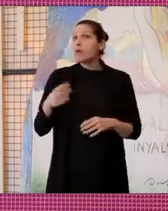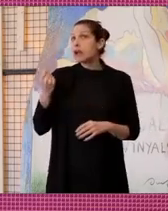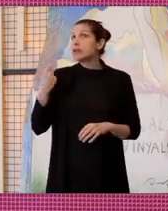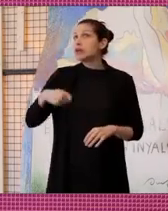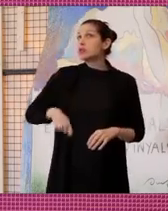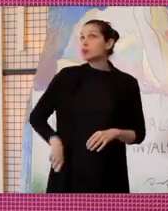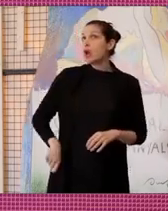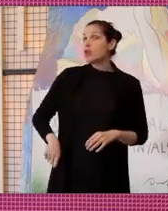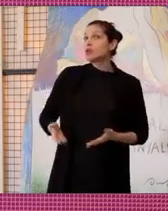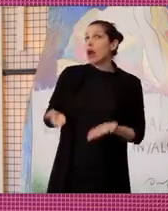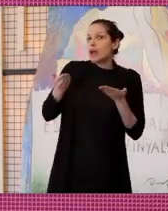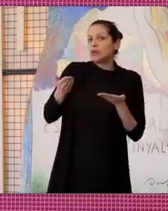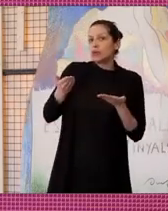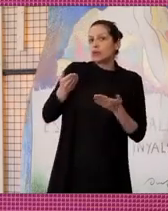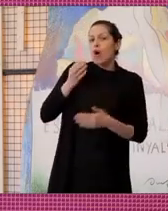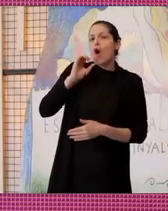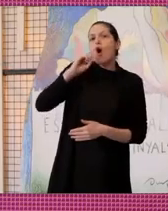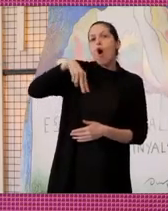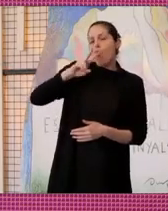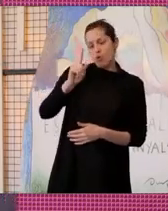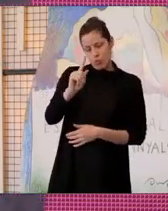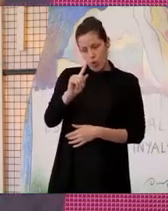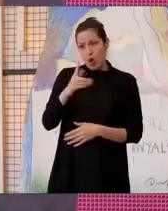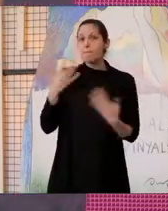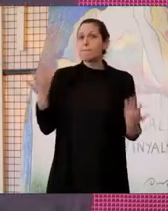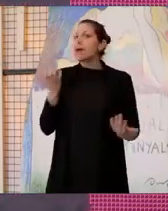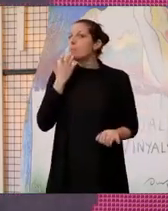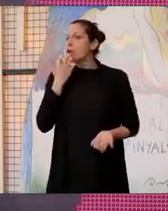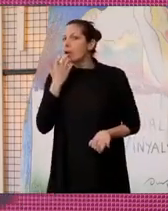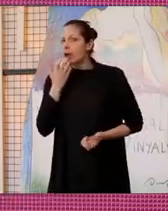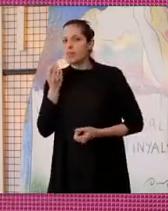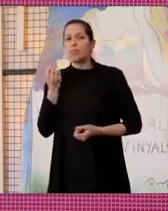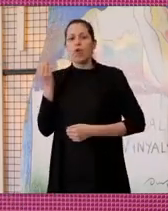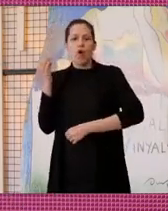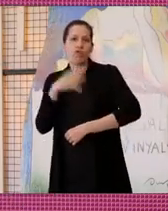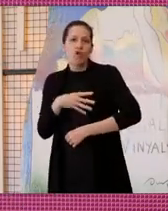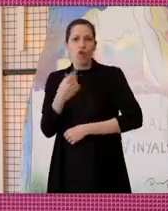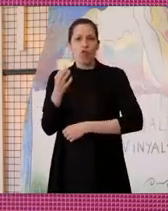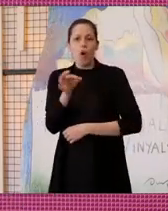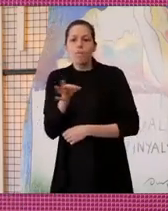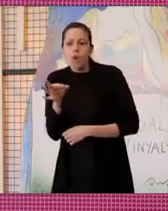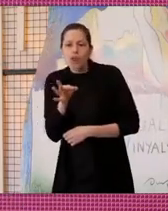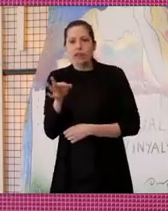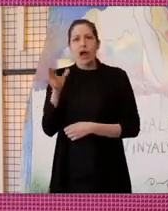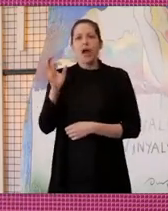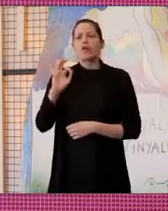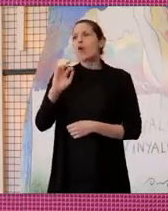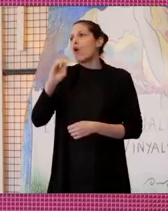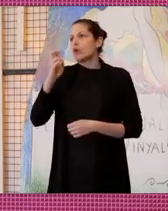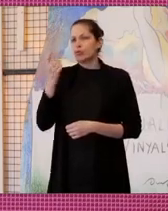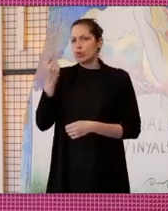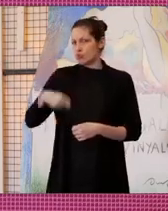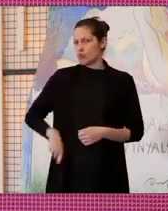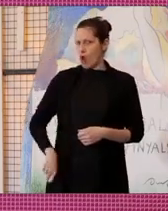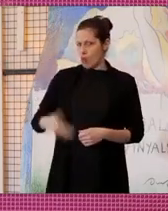altos en Naciones Unidas no en el resto en el fondo monetario en el Banco Mundial Los sueldos son Fabulosos luego me enteré que